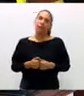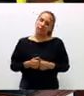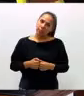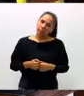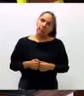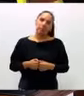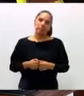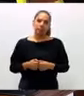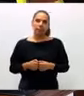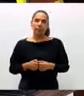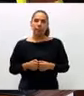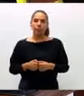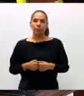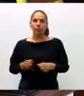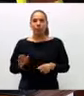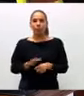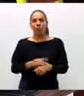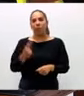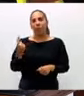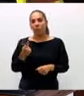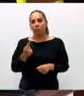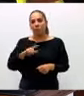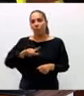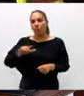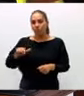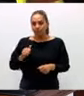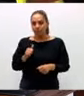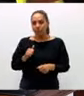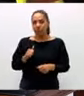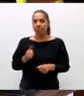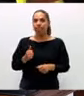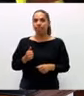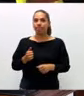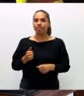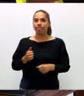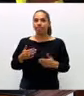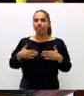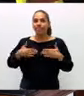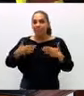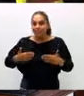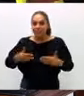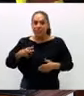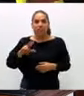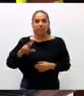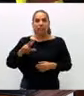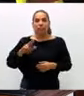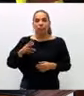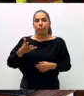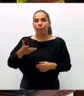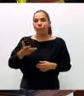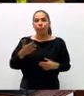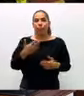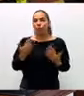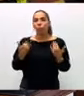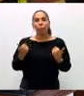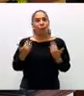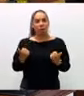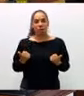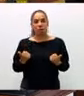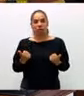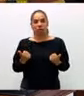ser la seguridad para las niñas, niños y adolescentes si no los ponemos al